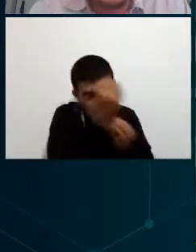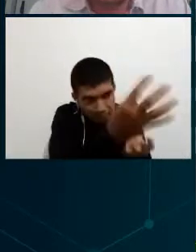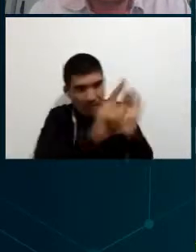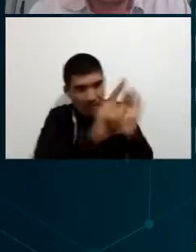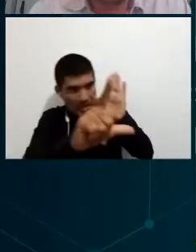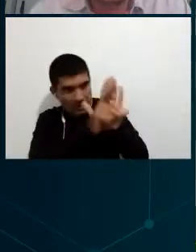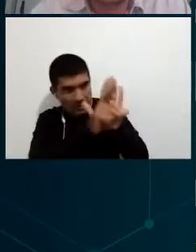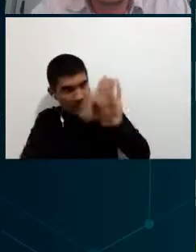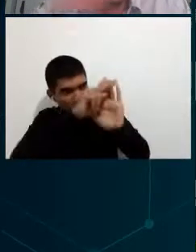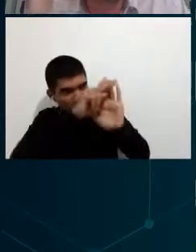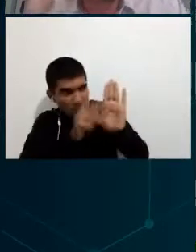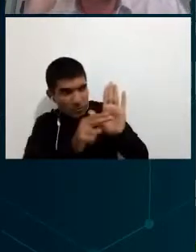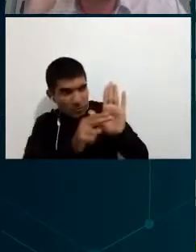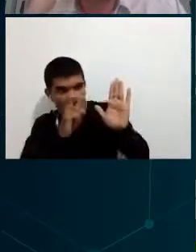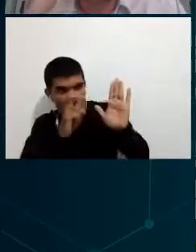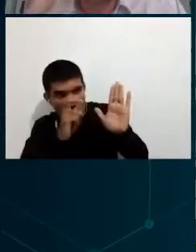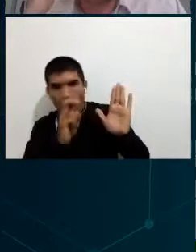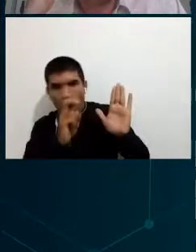red.